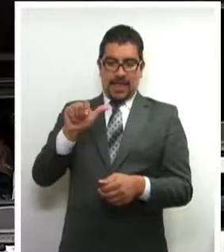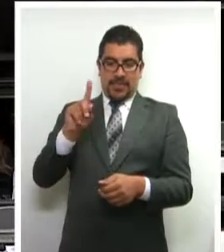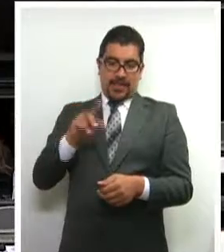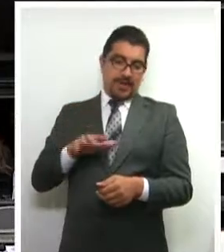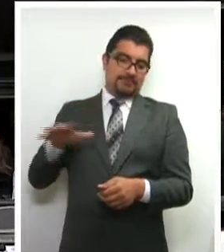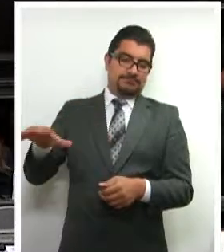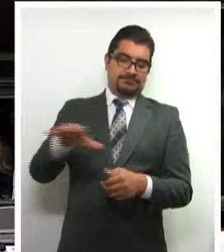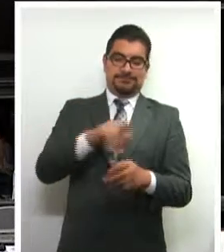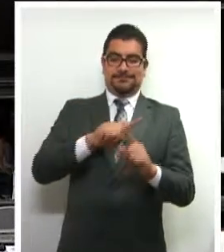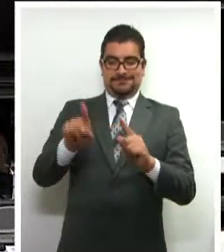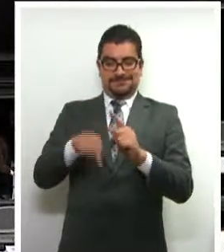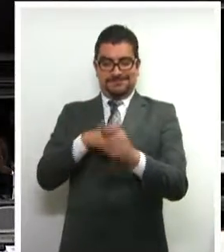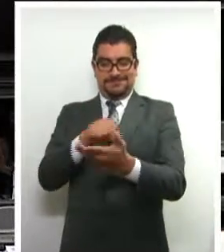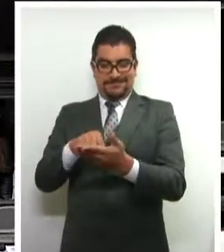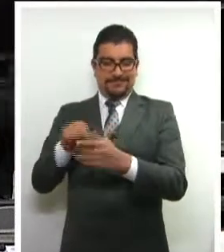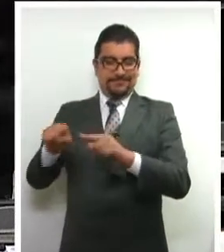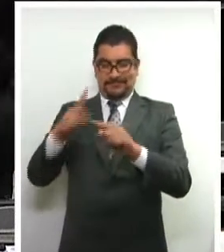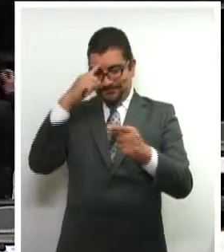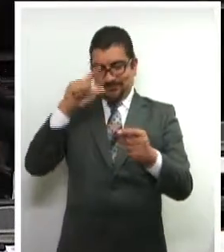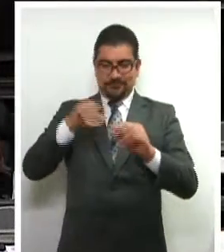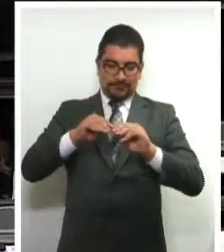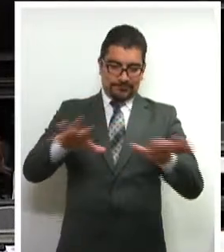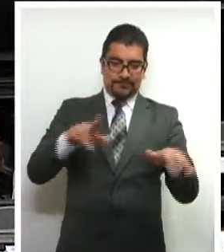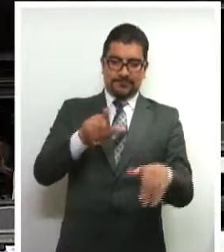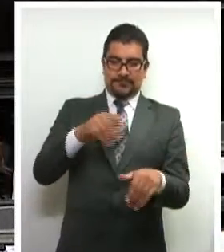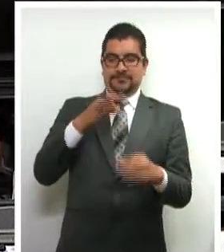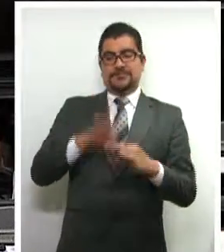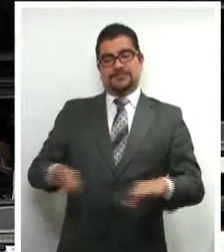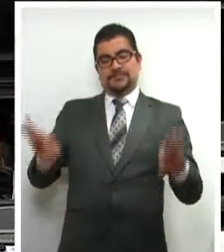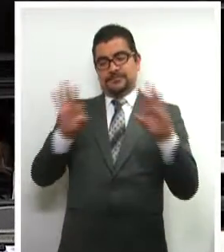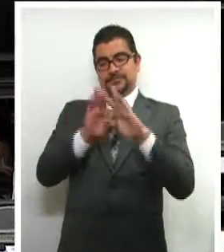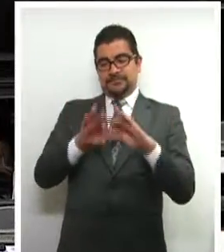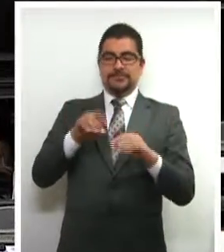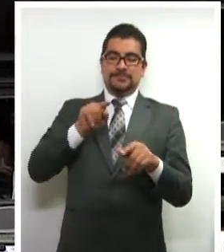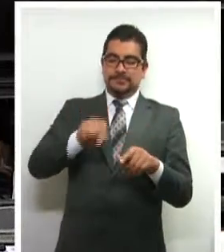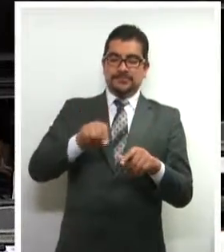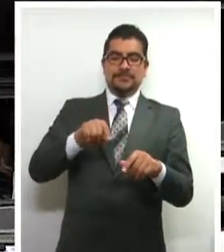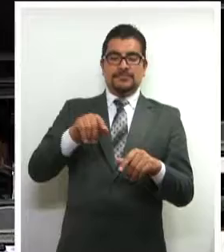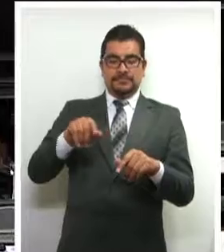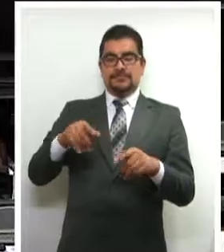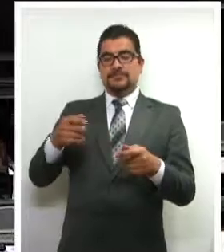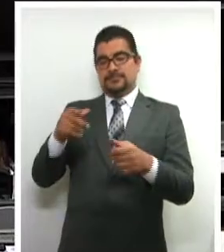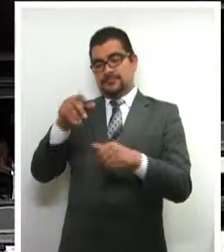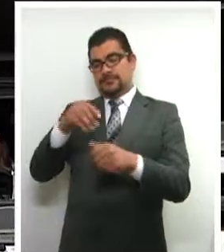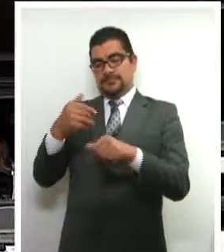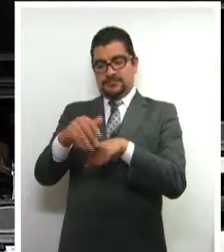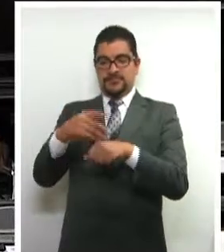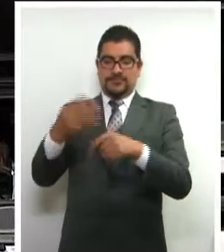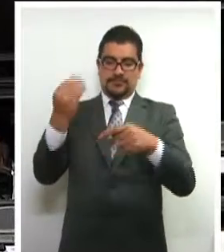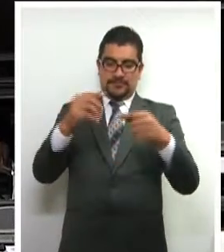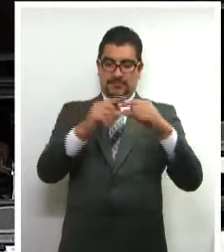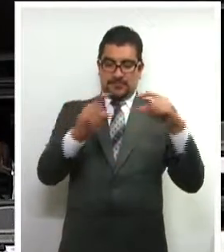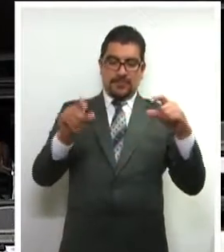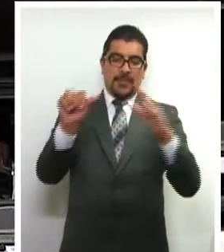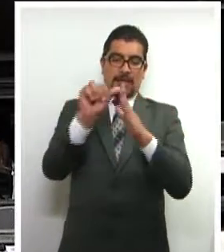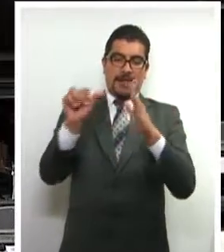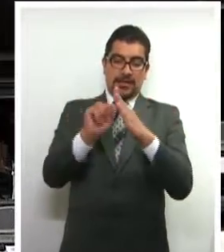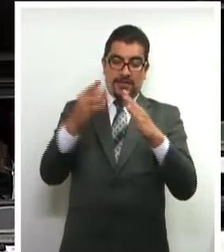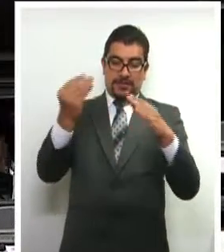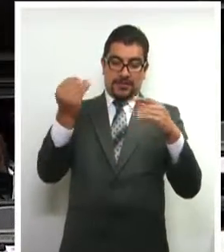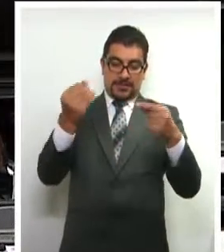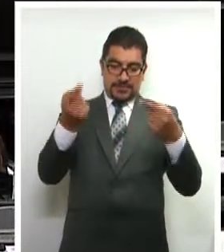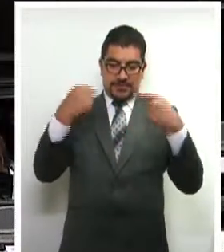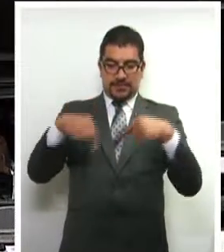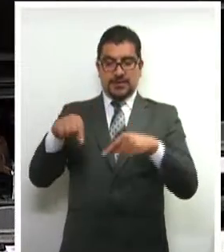público encargado de la distribución del agua, es necesario llevar a cabo la modificación al numeral 9 del artículo 59 y al